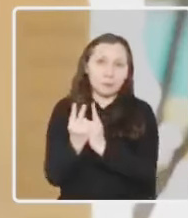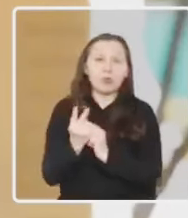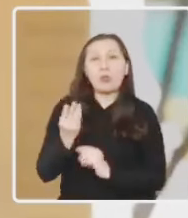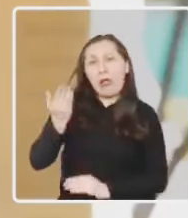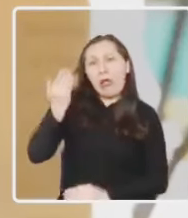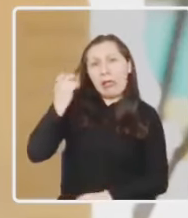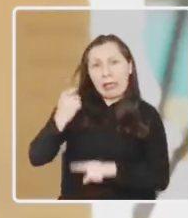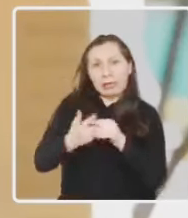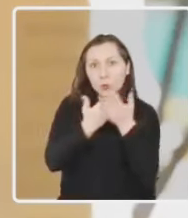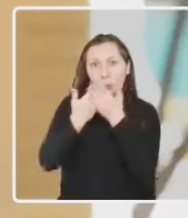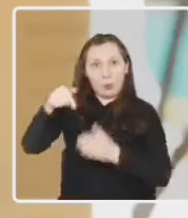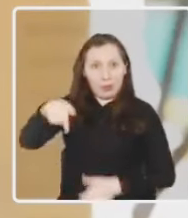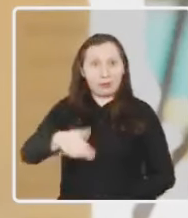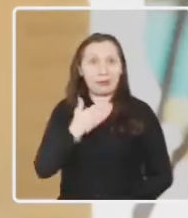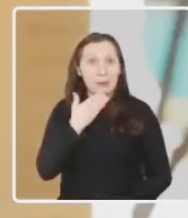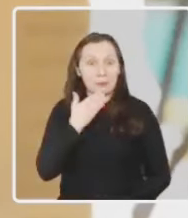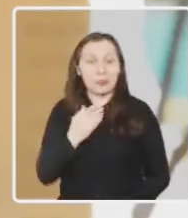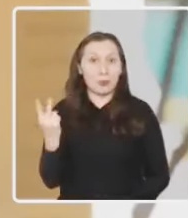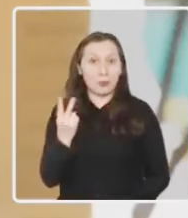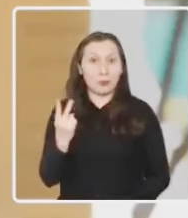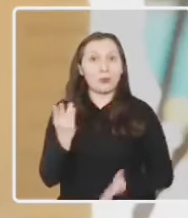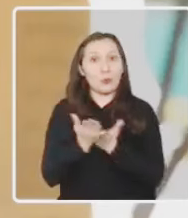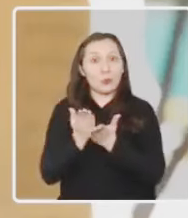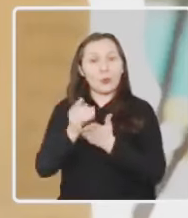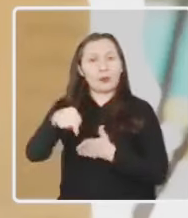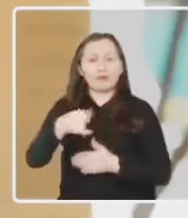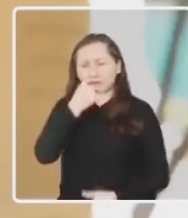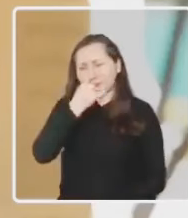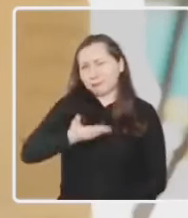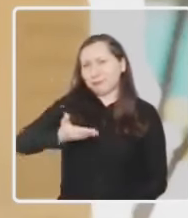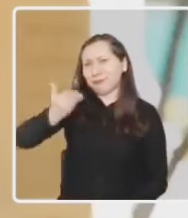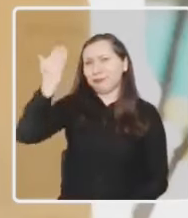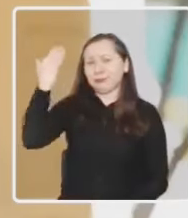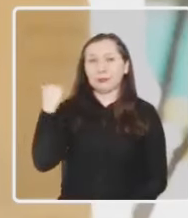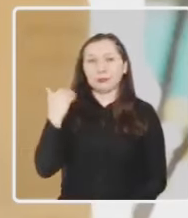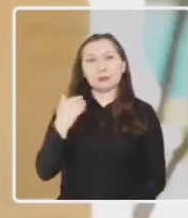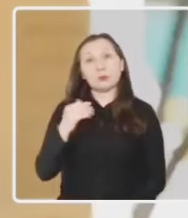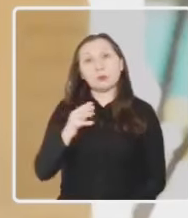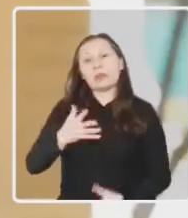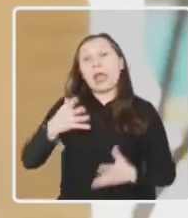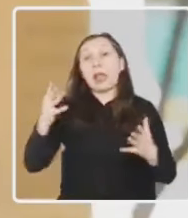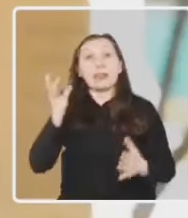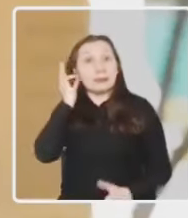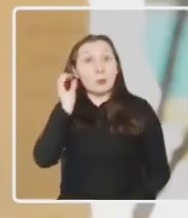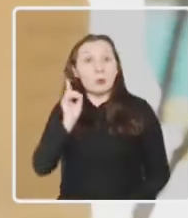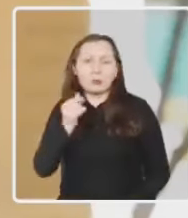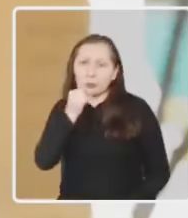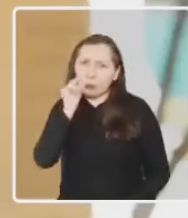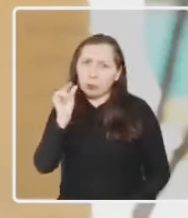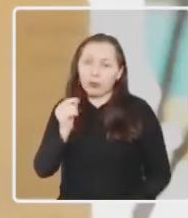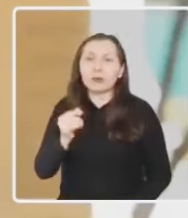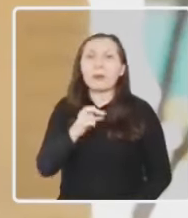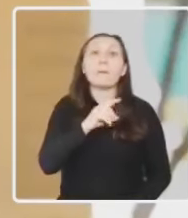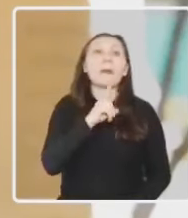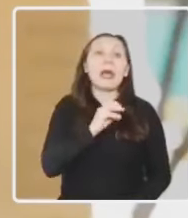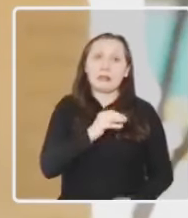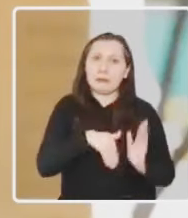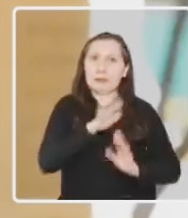acá. Que también estudiaron acá hace mucho tiempo, o no tanto en el caso de la Pancha, en el del Pato